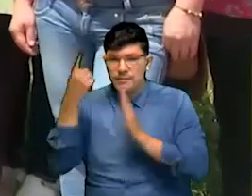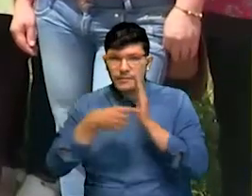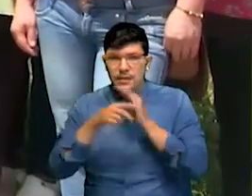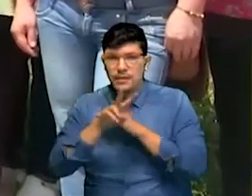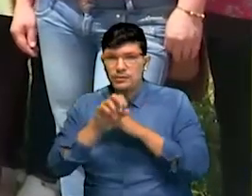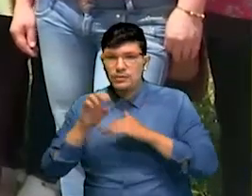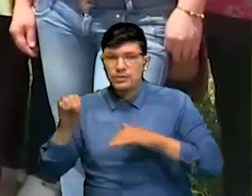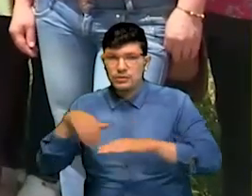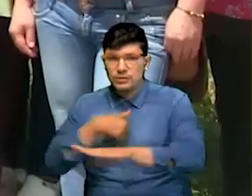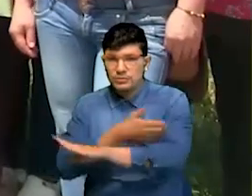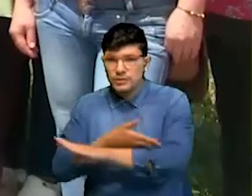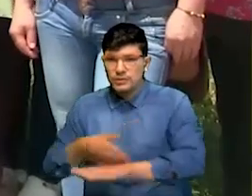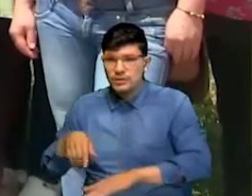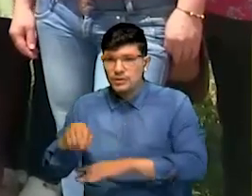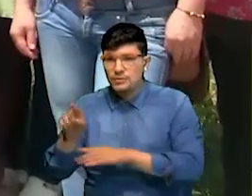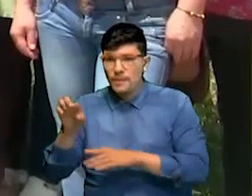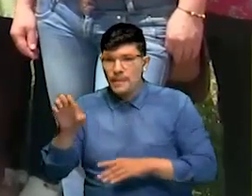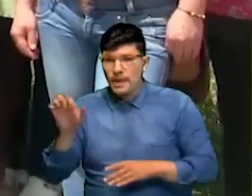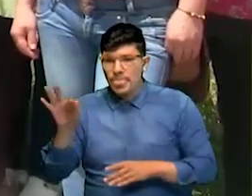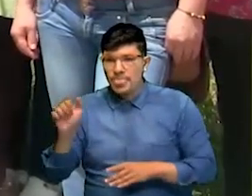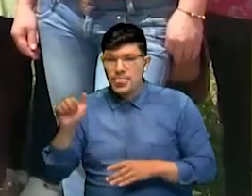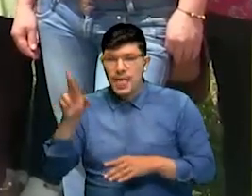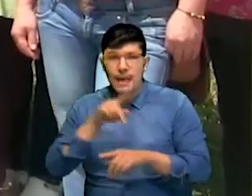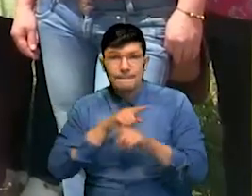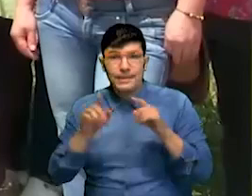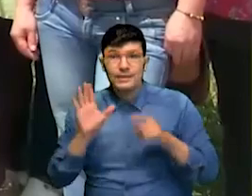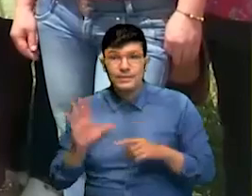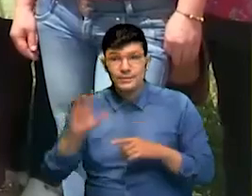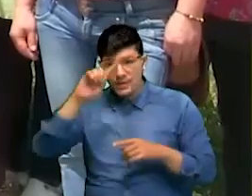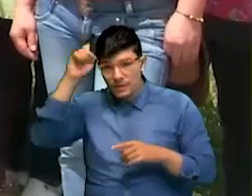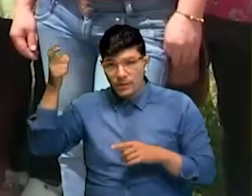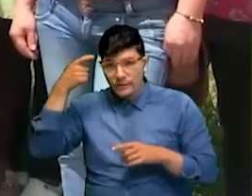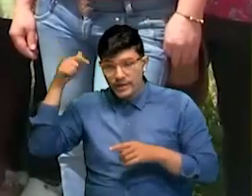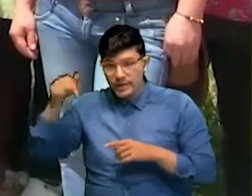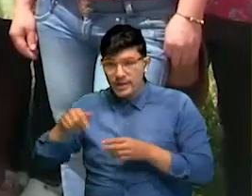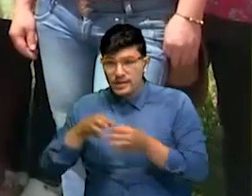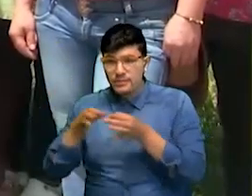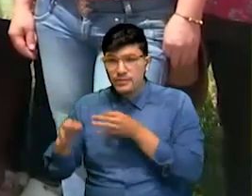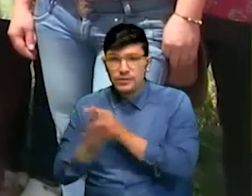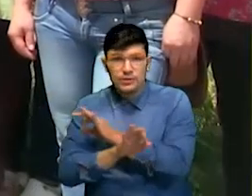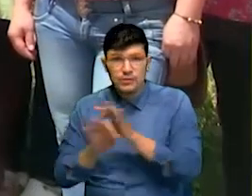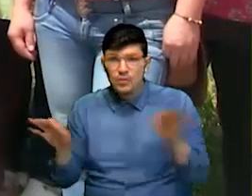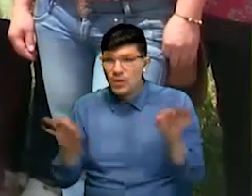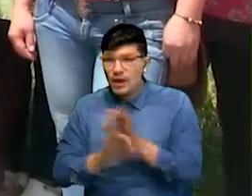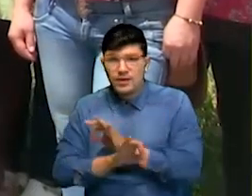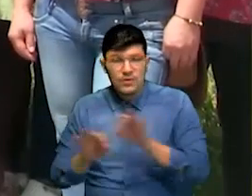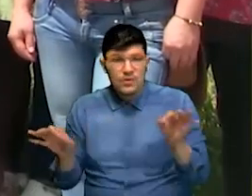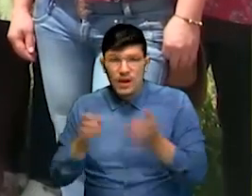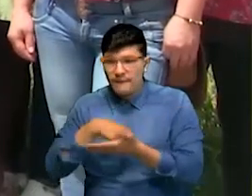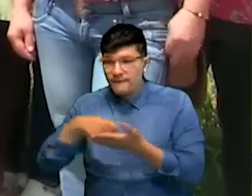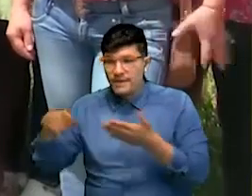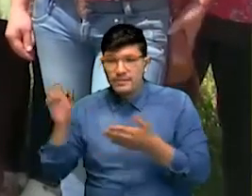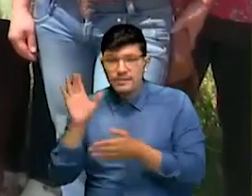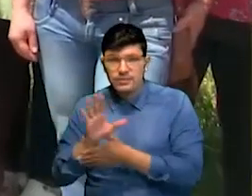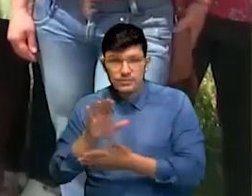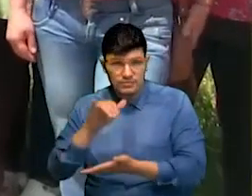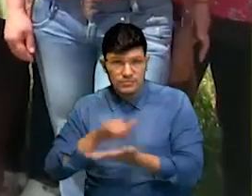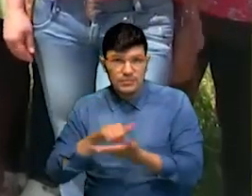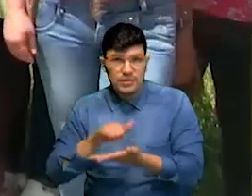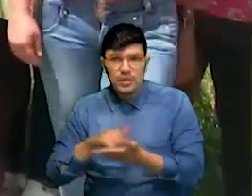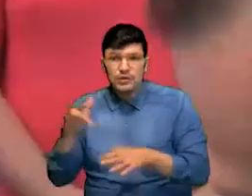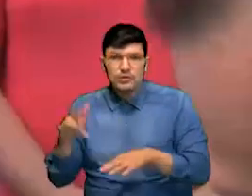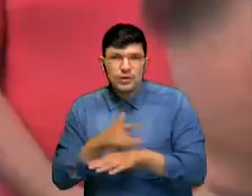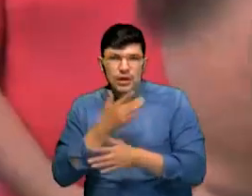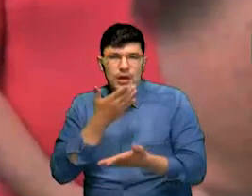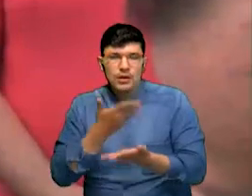de pesos para una petar el gobierno municipal nunca firmó el convenio la tuvieron que comprar con recursos